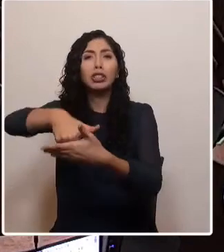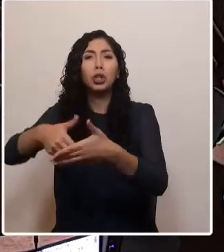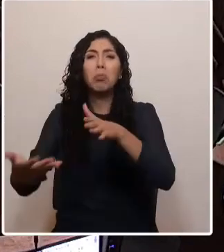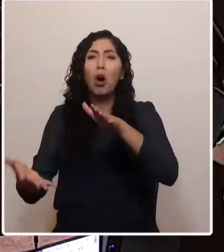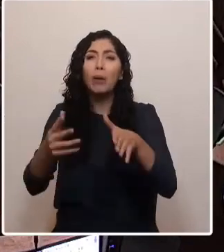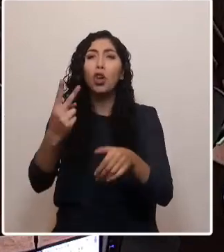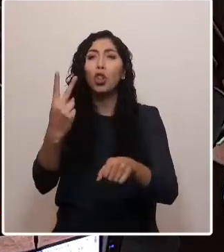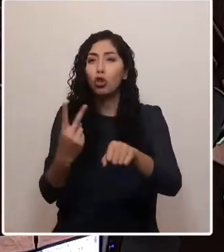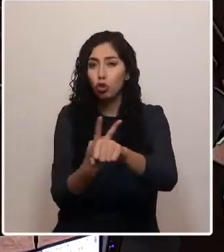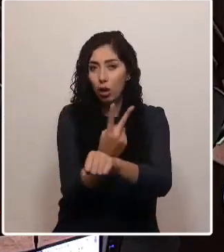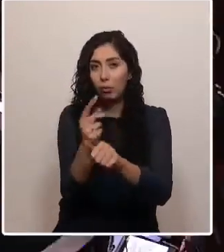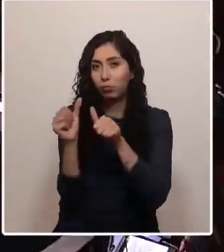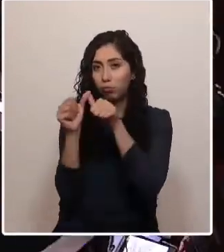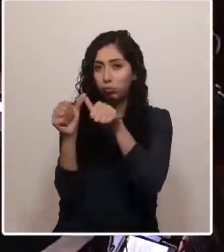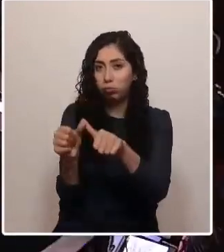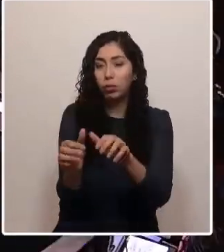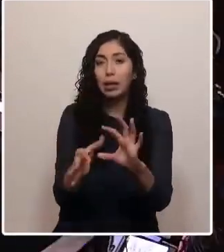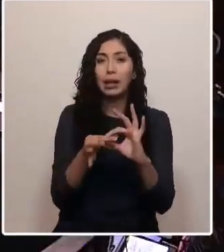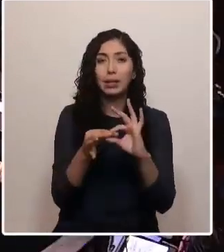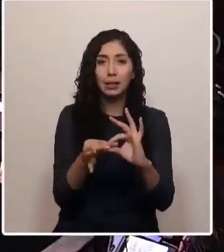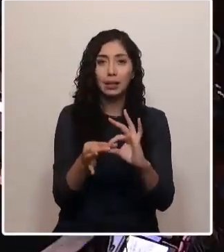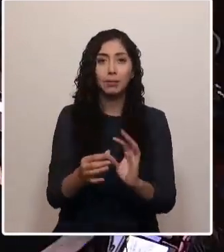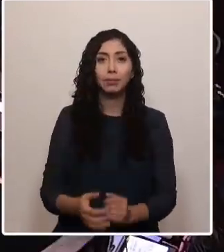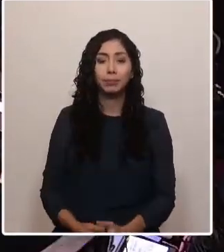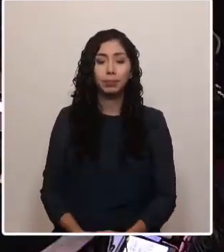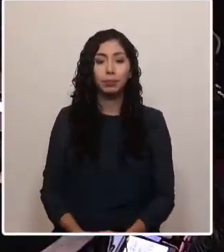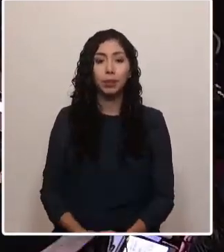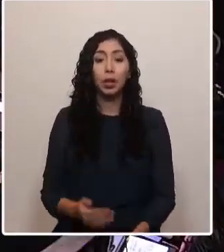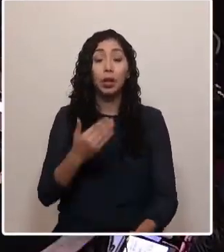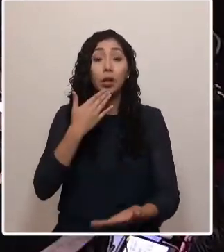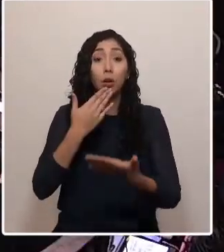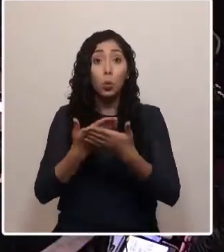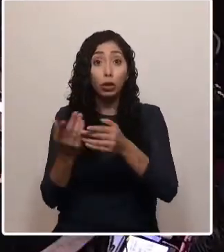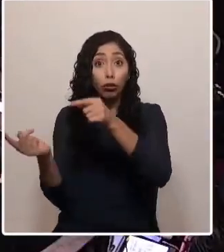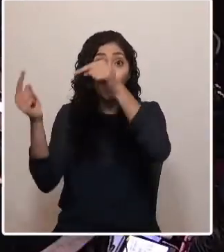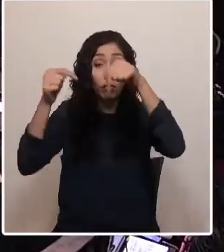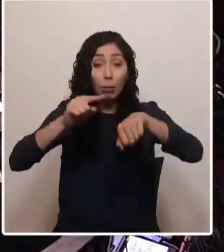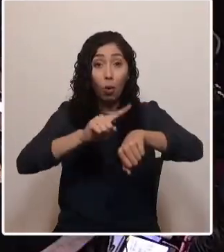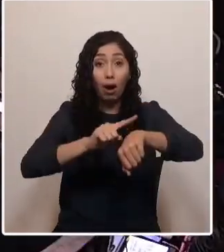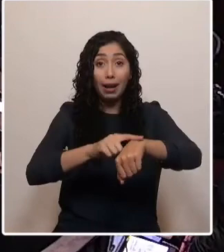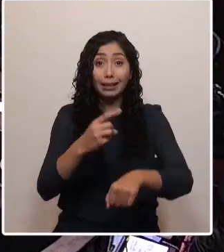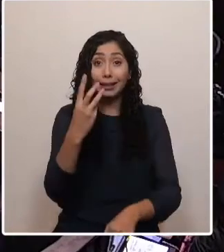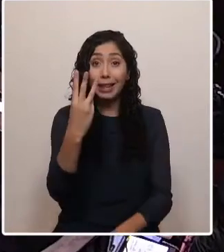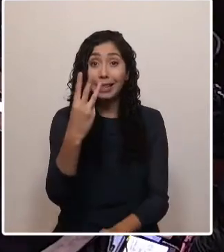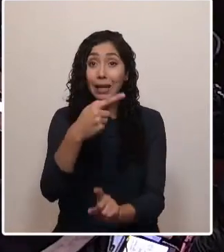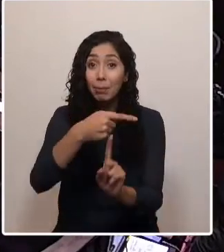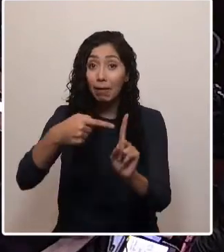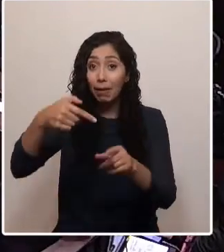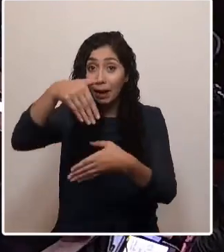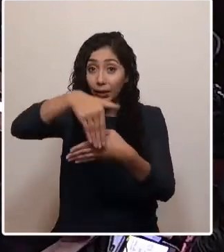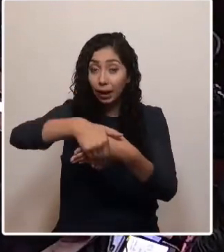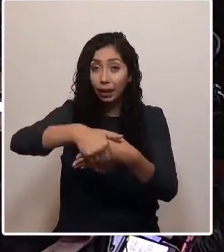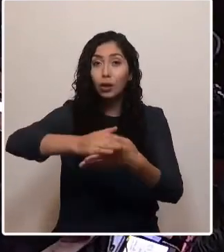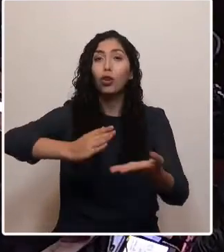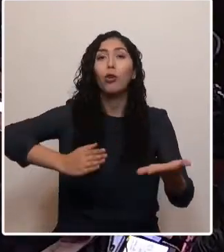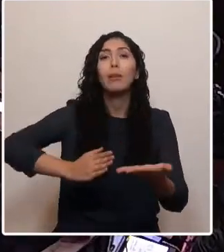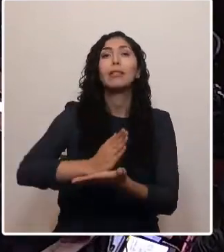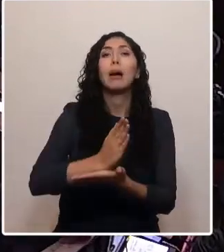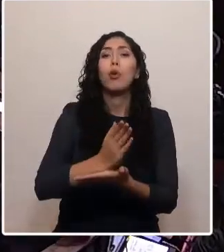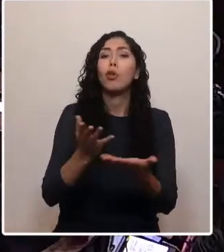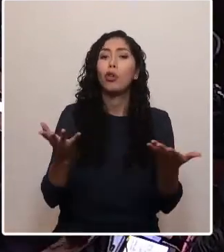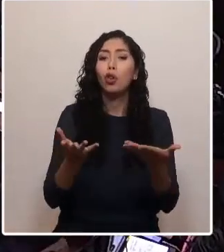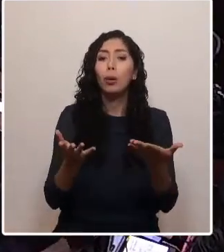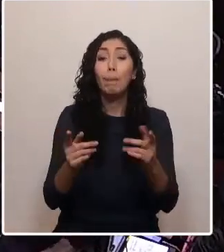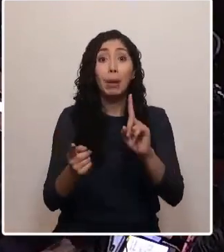horas. Gracias. Al regreso, a las 15:30, comenzamos con las palabras, en